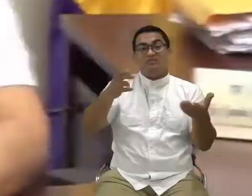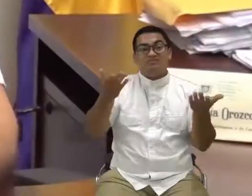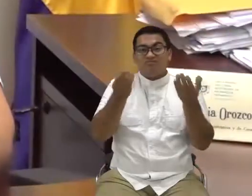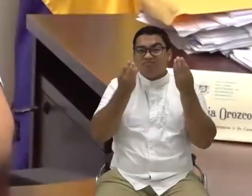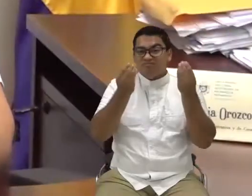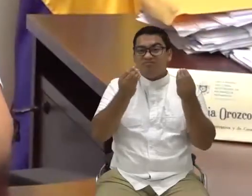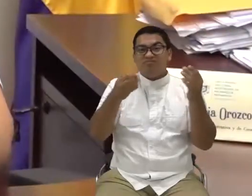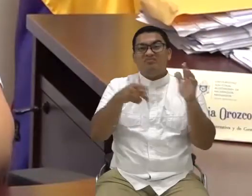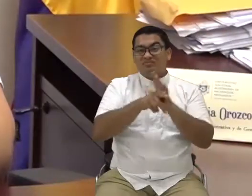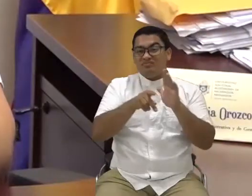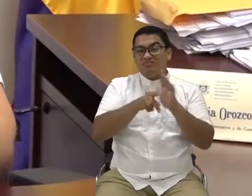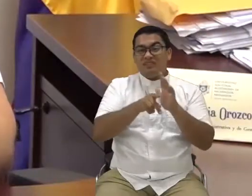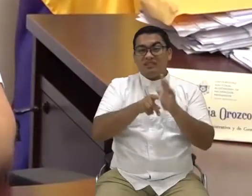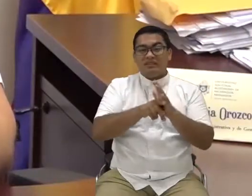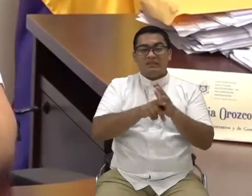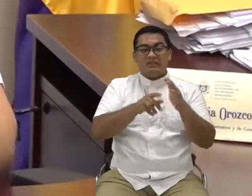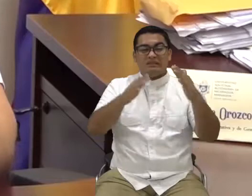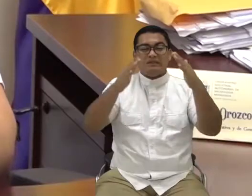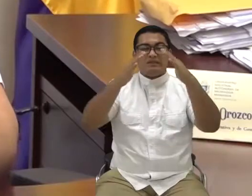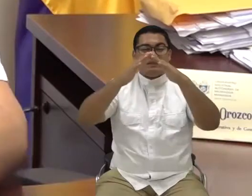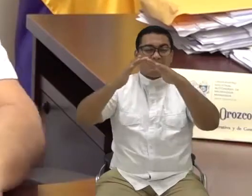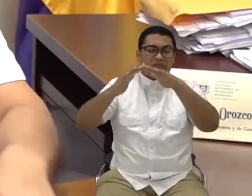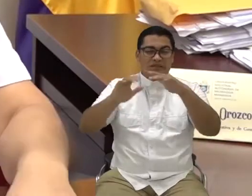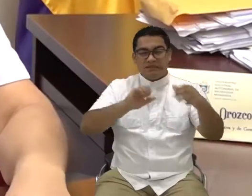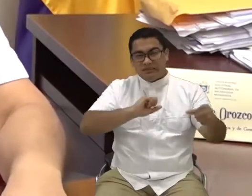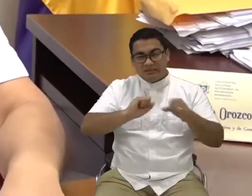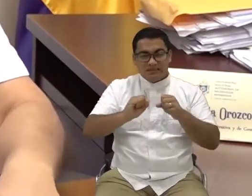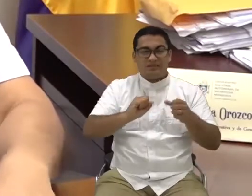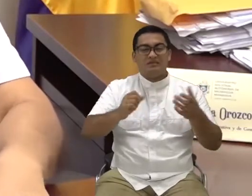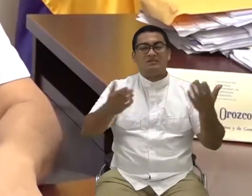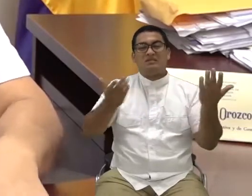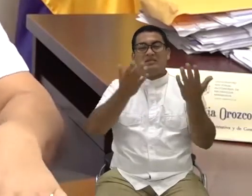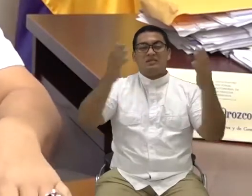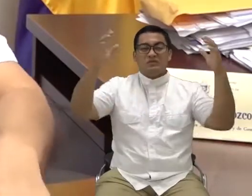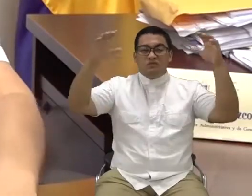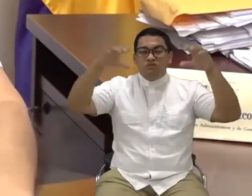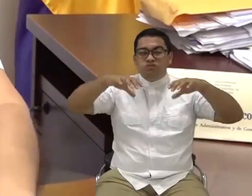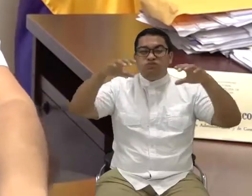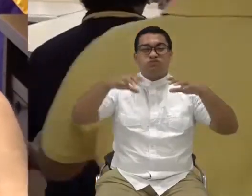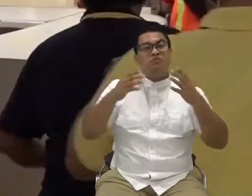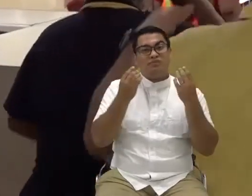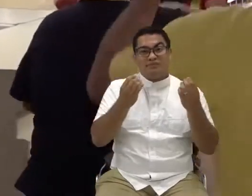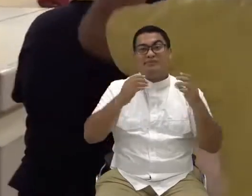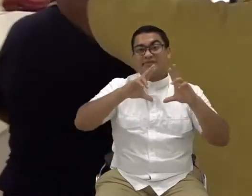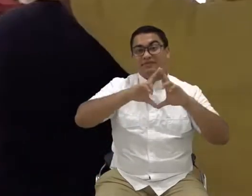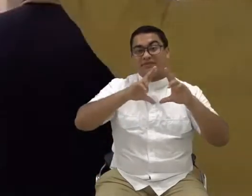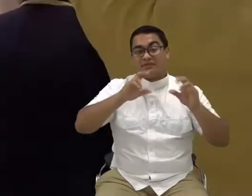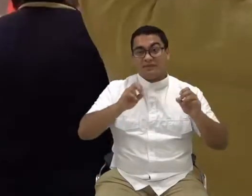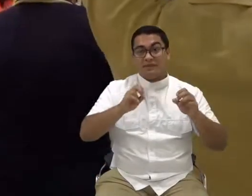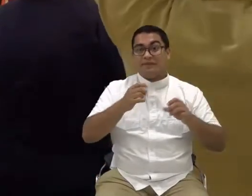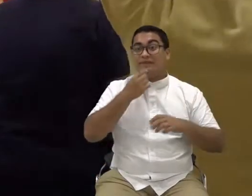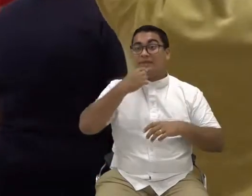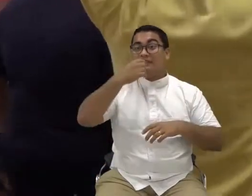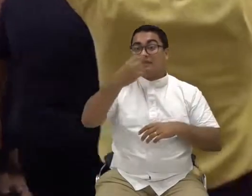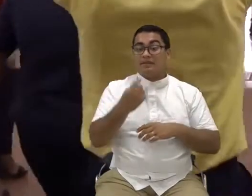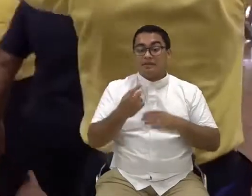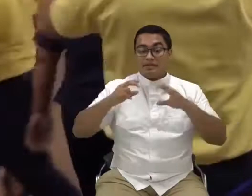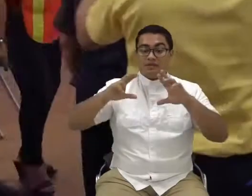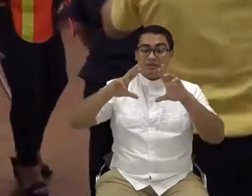multiamenazas. La universidad se viene preparando, ¿verdad?, en lo que es toda la gestión de